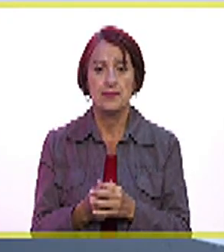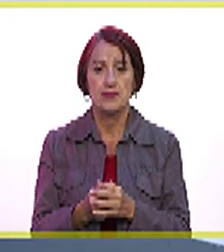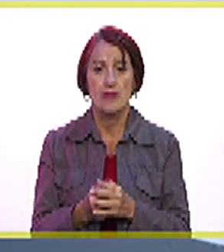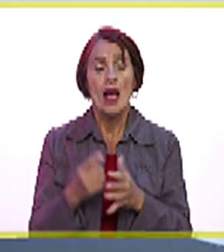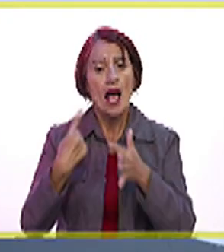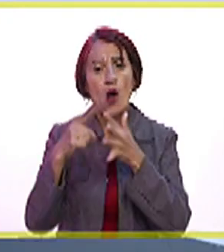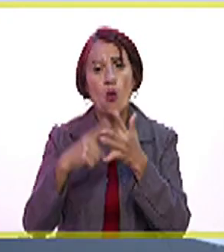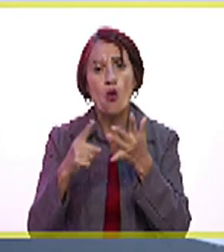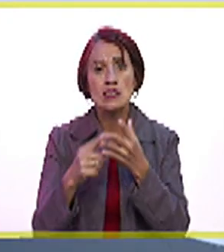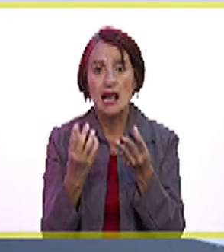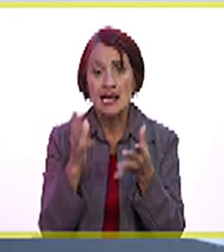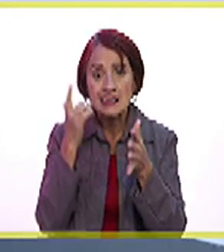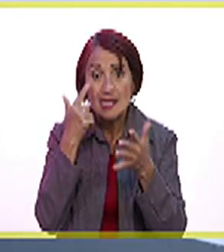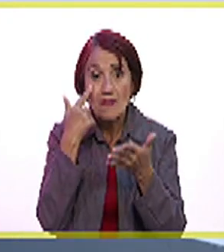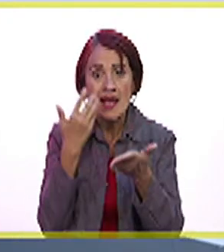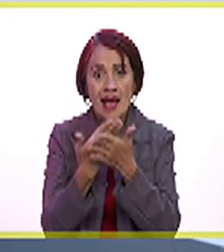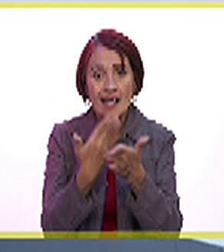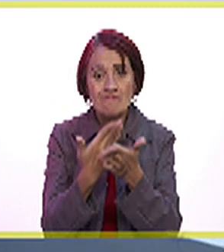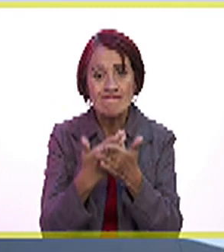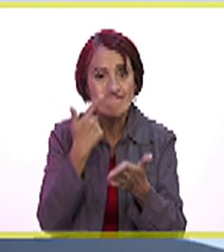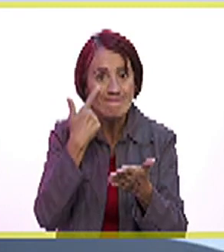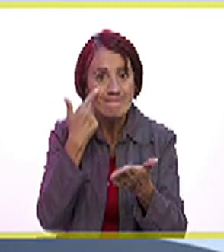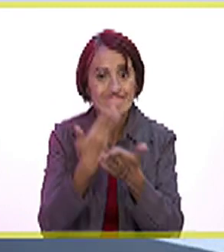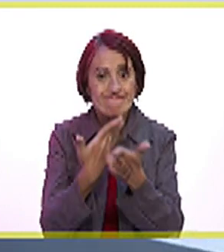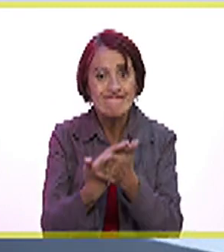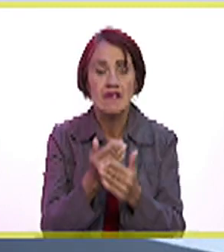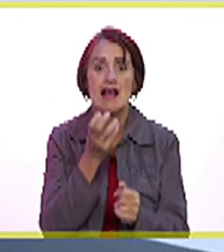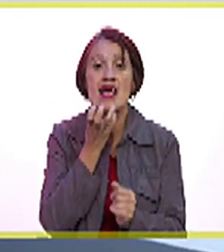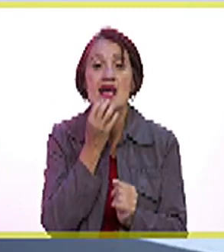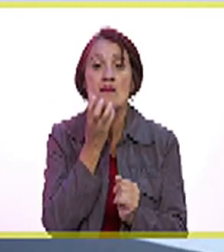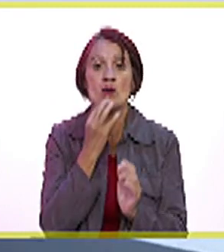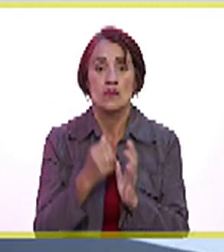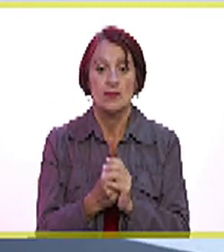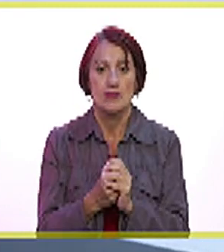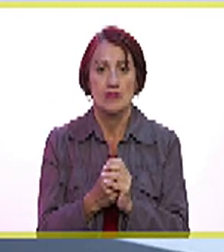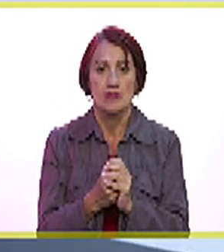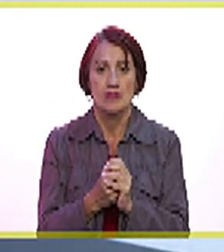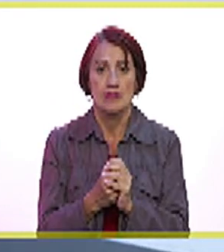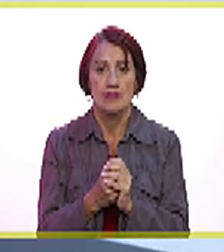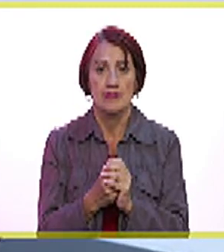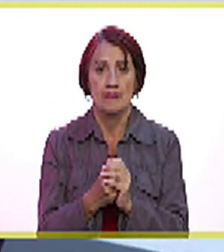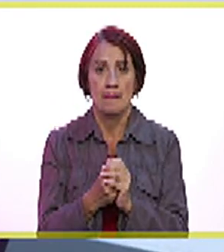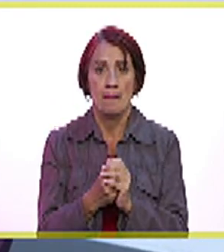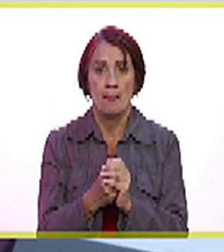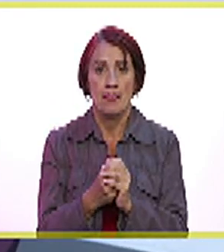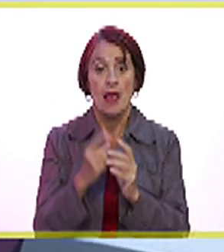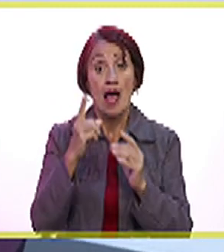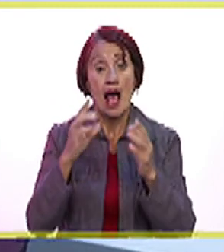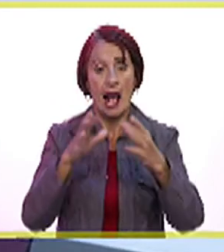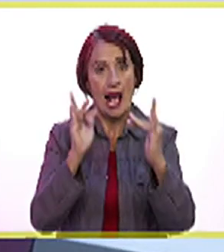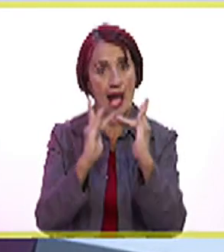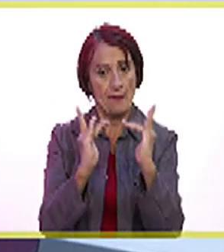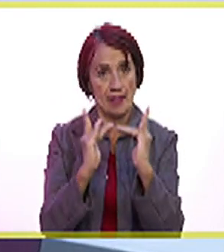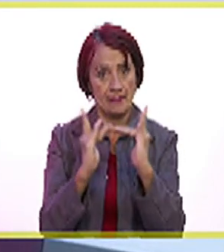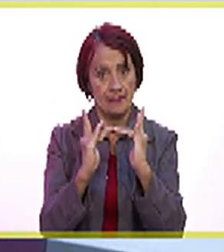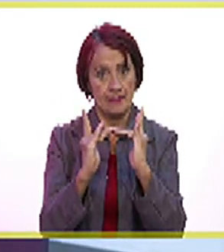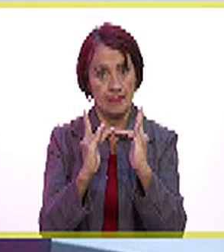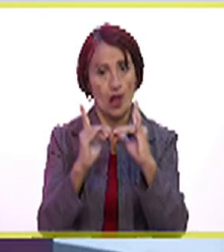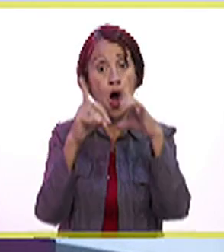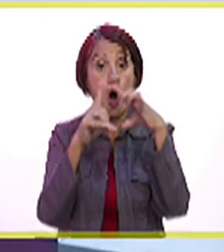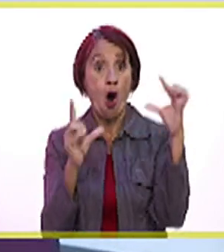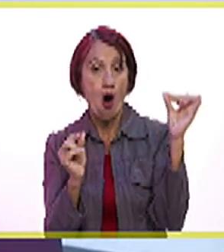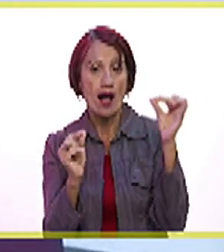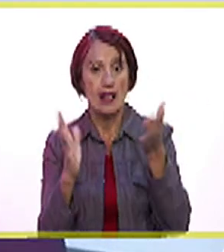de cosas tangibles, materiales o concretas. Un ejemplo de ello sería una cama, una hoja,